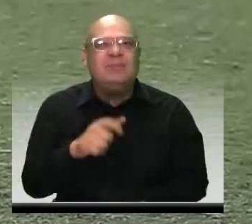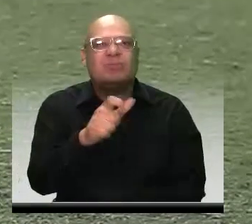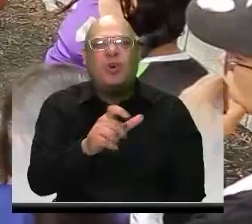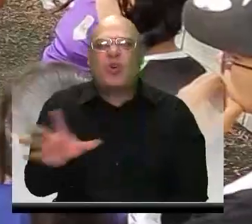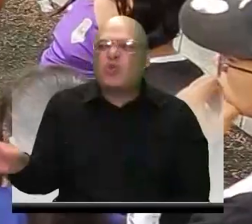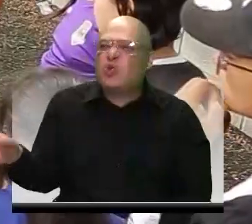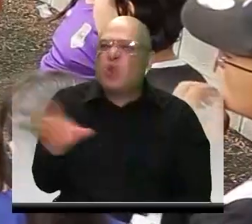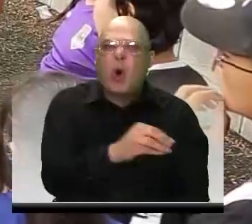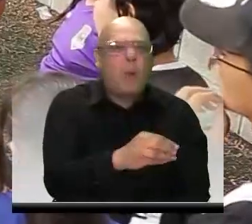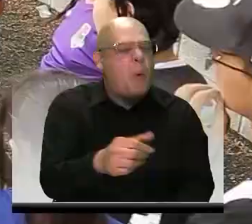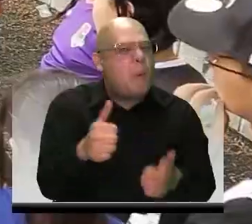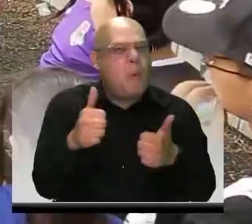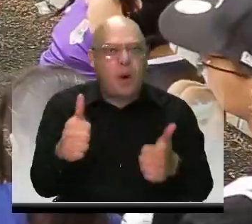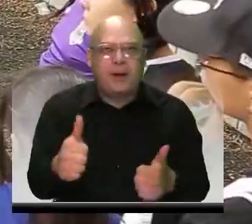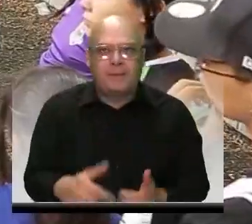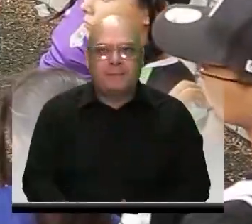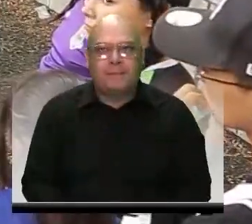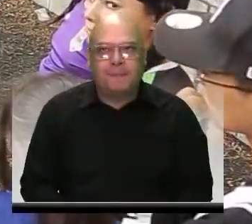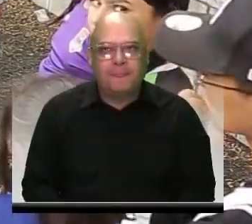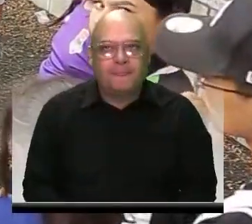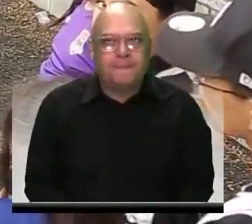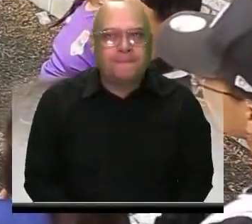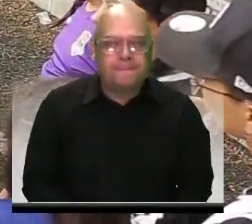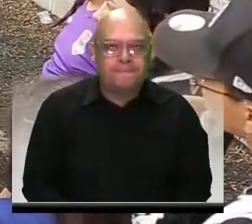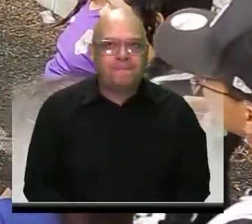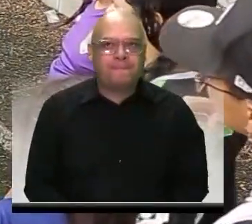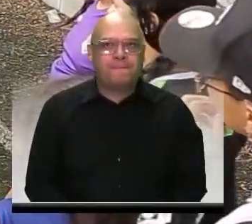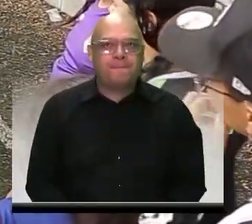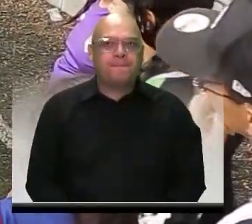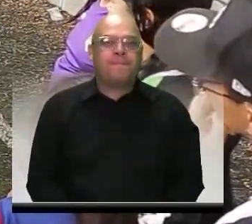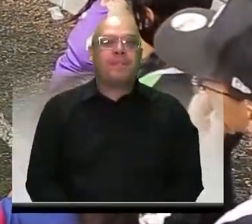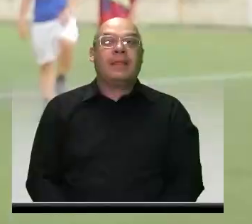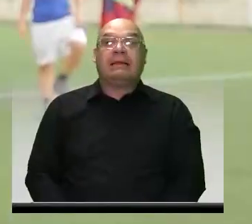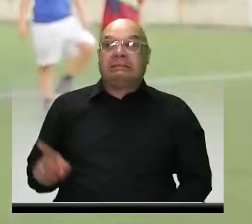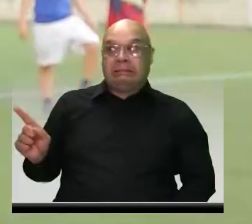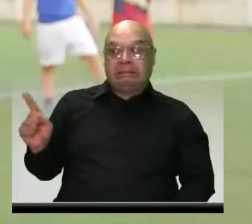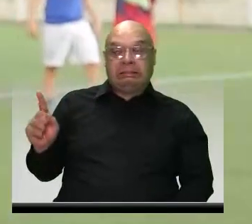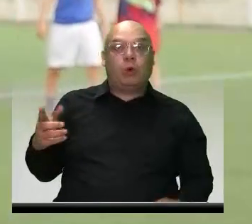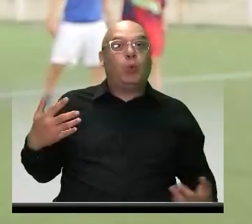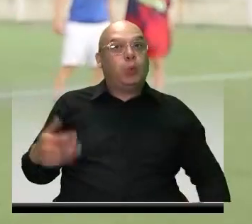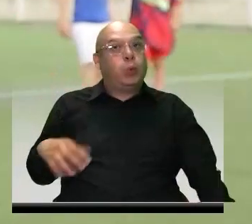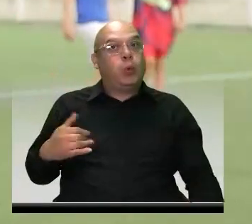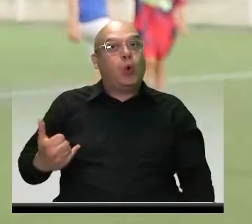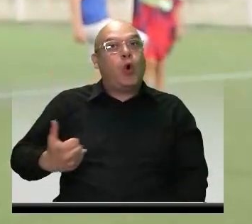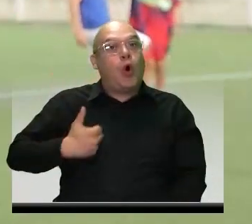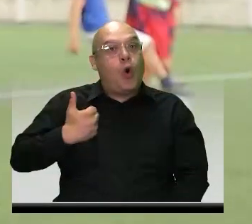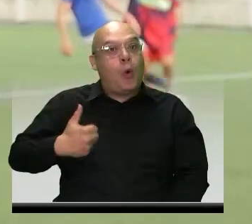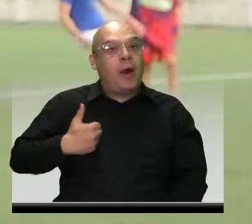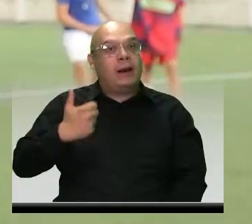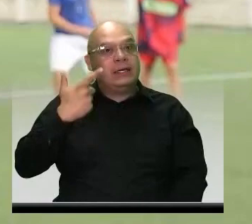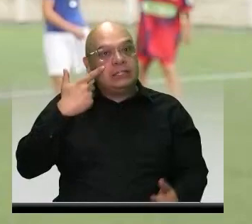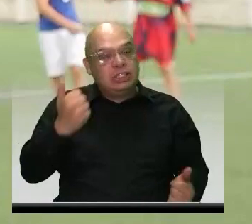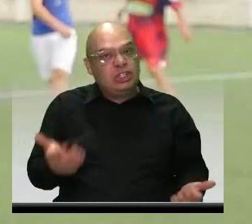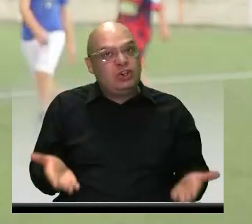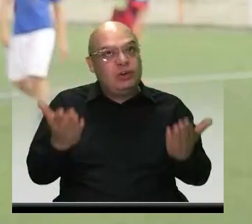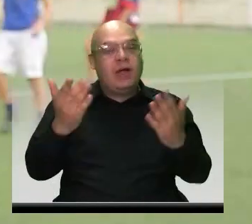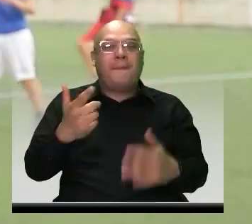buenos. Sí, esta oferta beneficia mucho no solamente a los jóvenes y a los